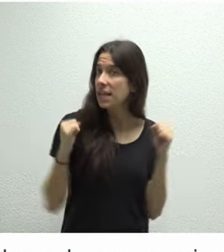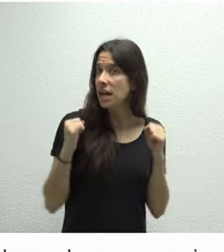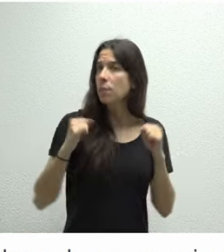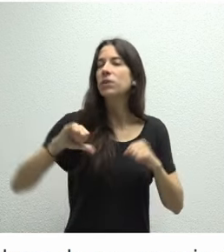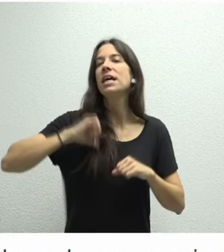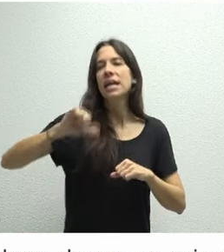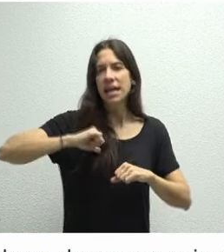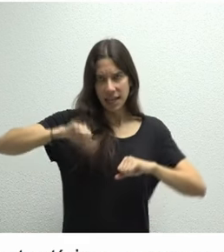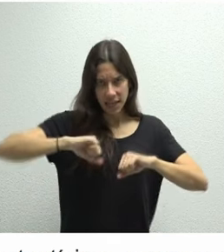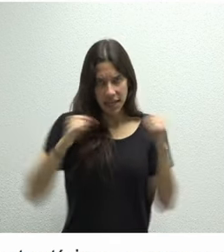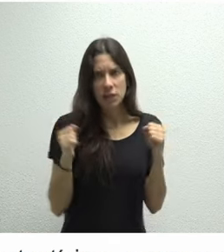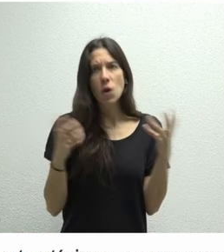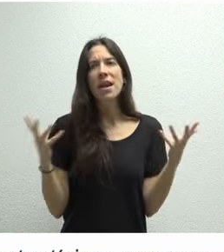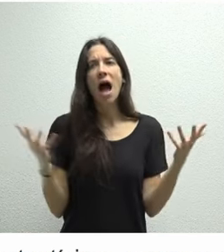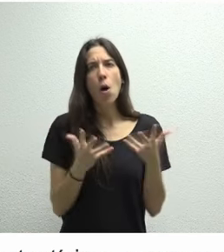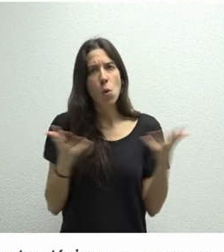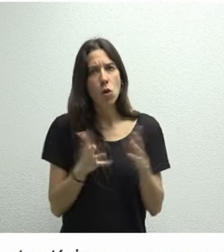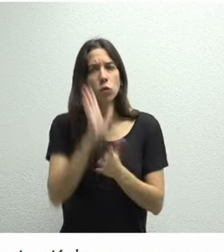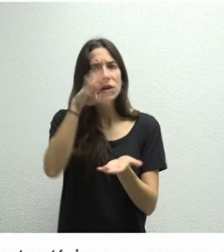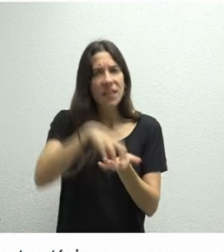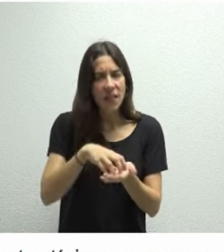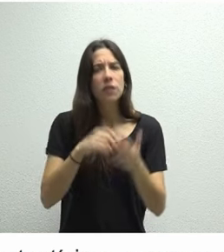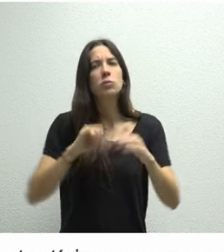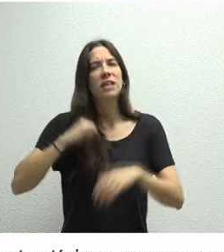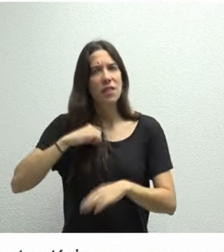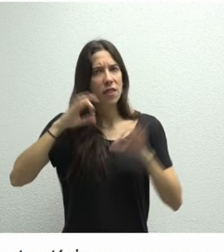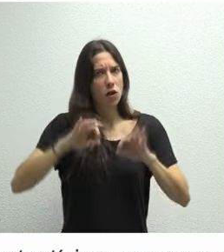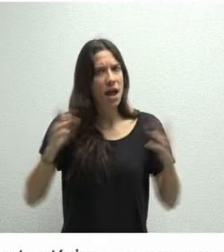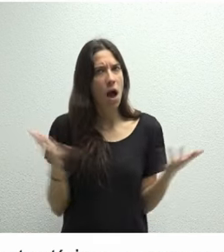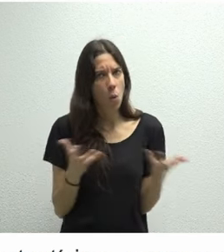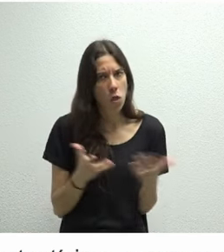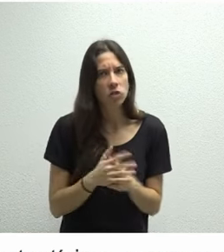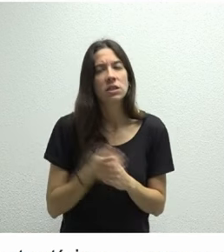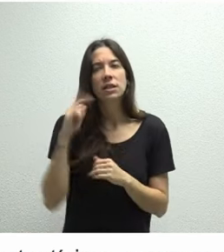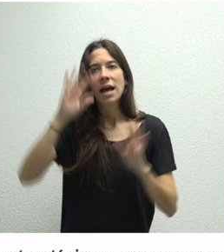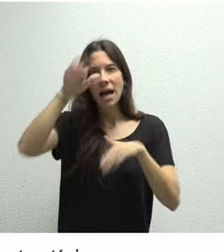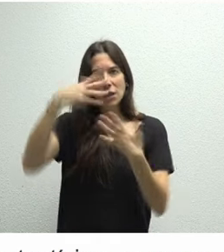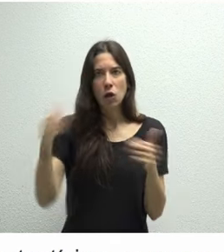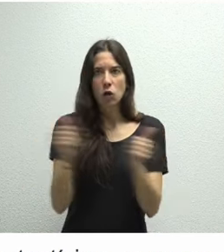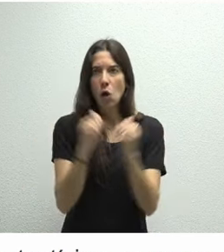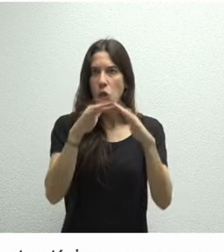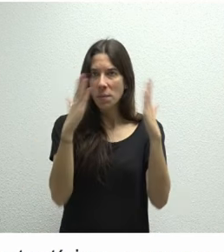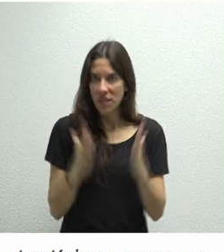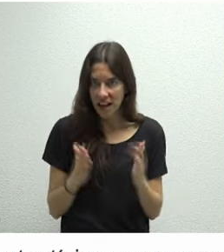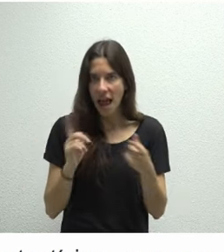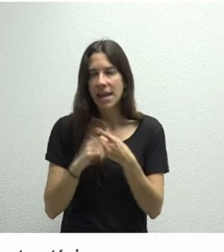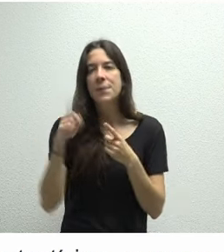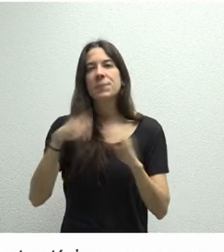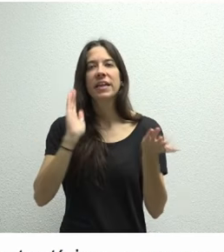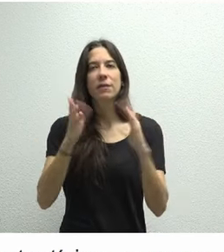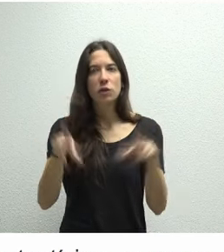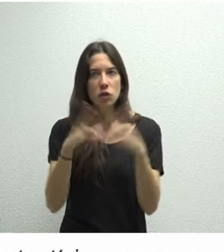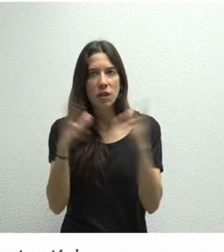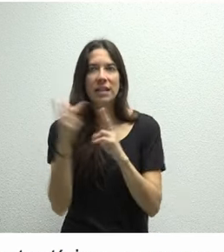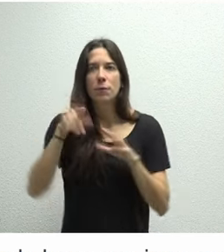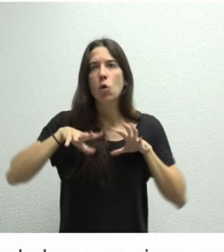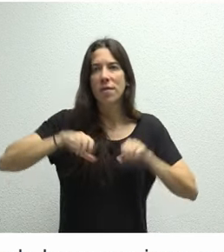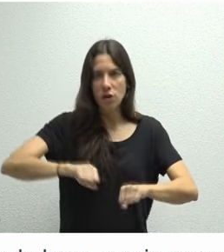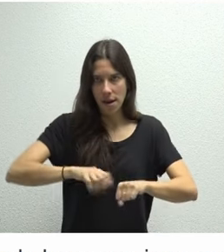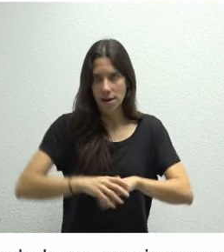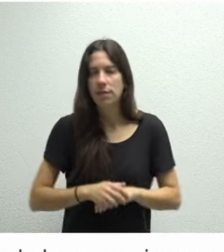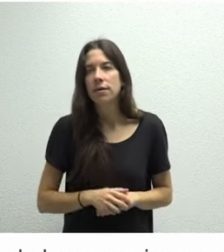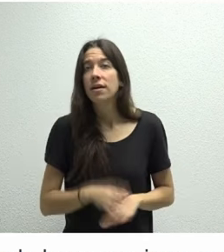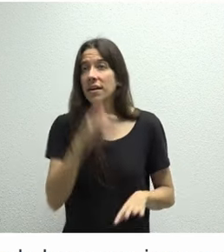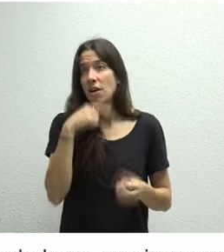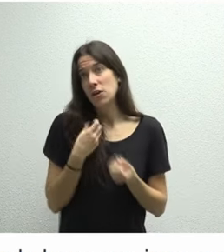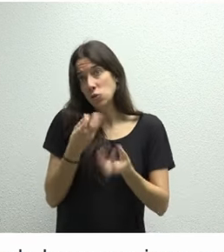agudos vale ingreso en unidades de hospitalización atención domiciliaria intervención social y ocupacional Y ahora os voy